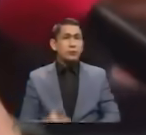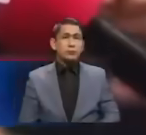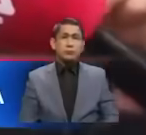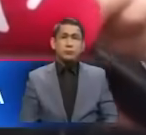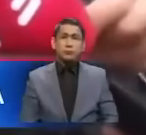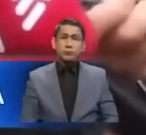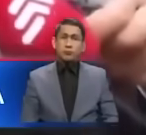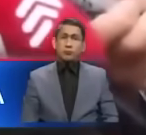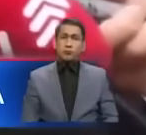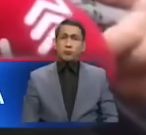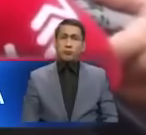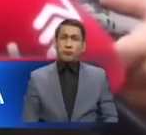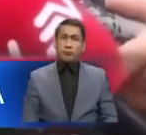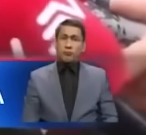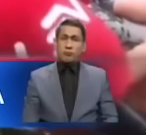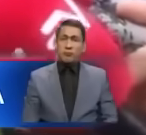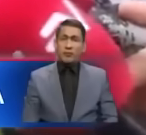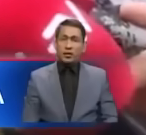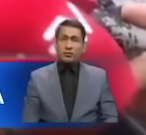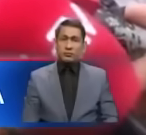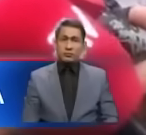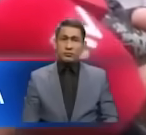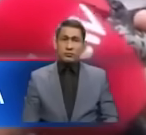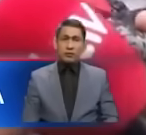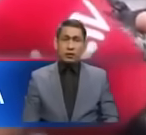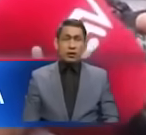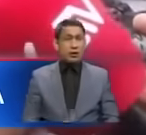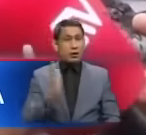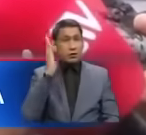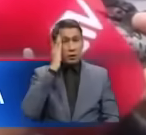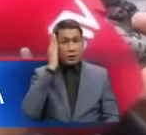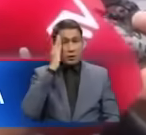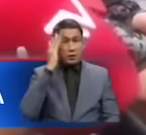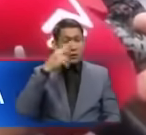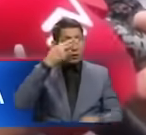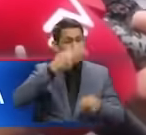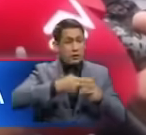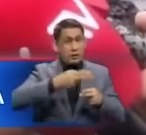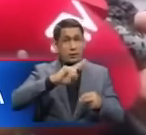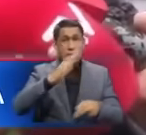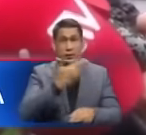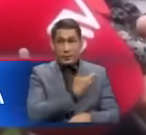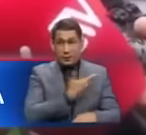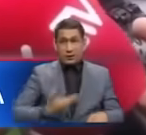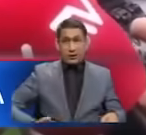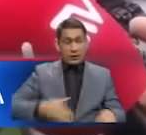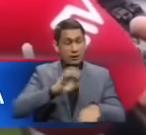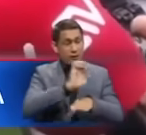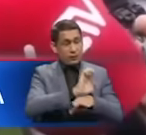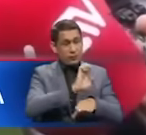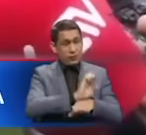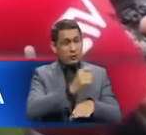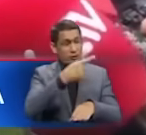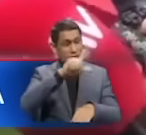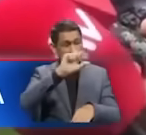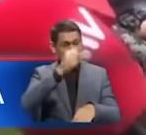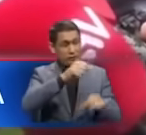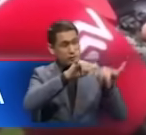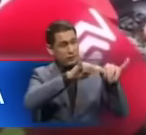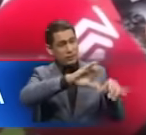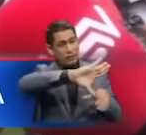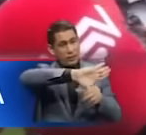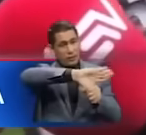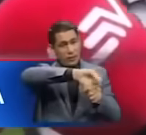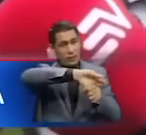Lo que sabemos es que él está ahí, está dentro de la Embajada de México y su condición